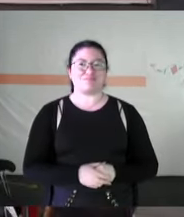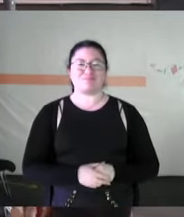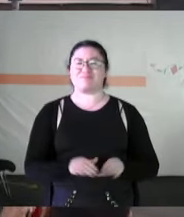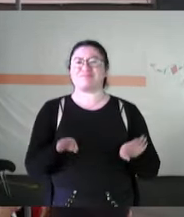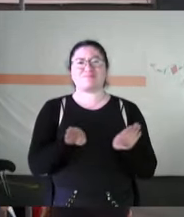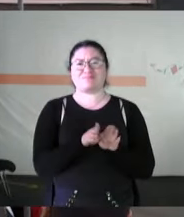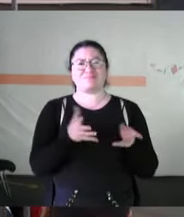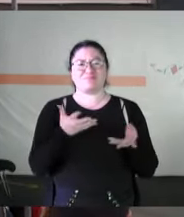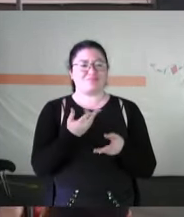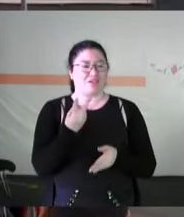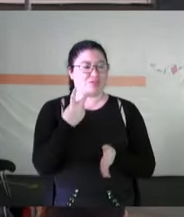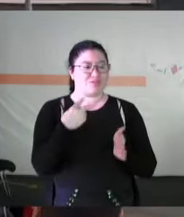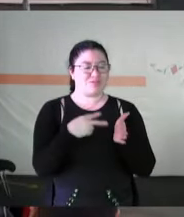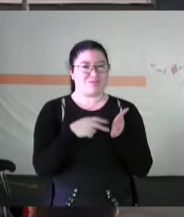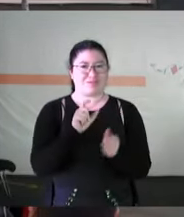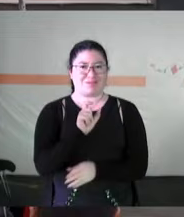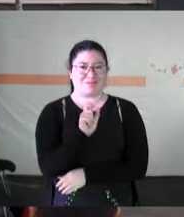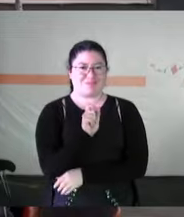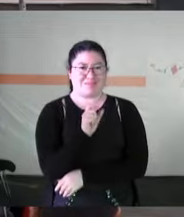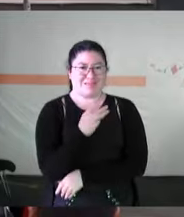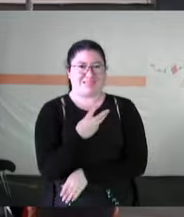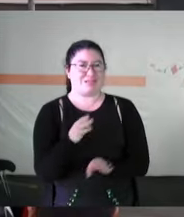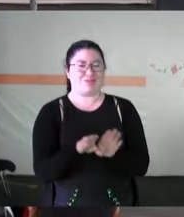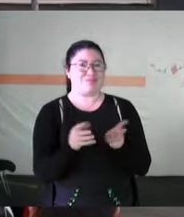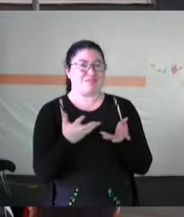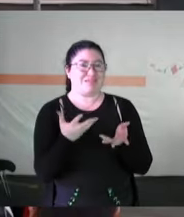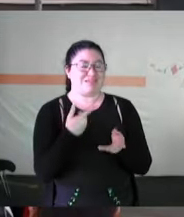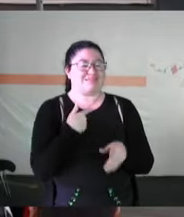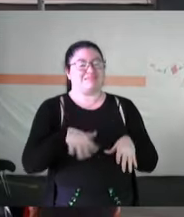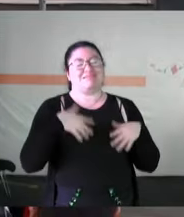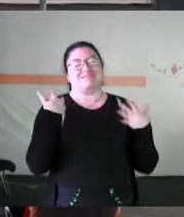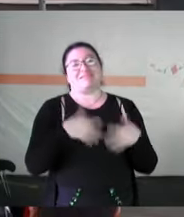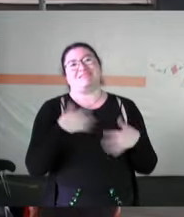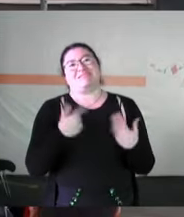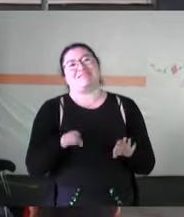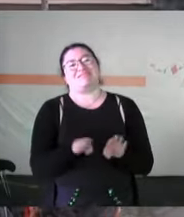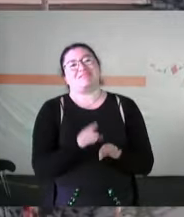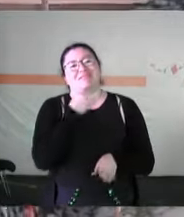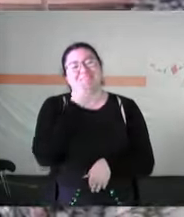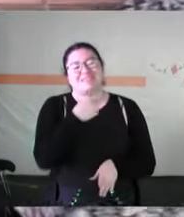en 2023 desde tu pluma? Eres lo máximo. No sé ni qué decirte.